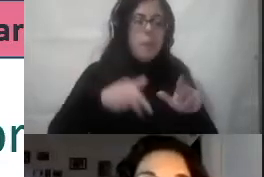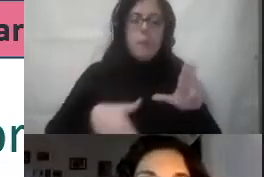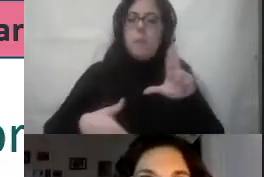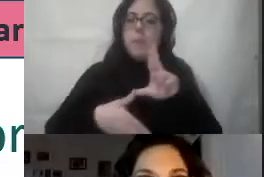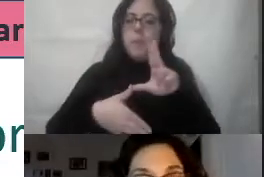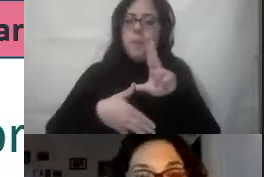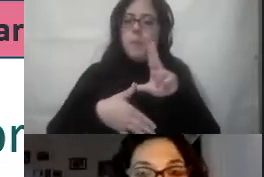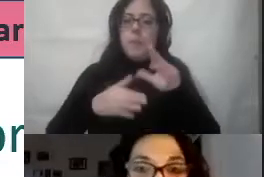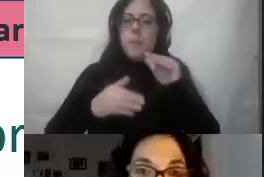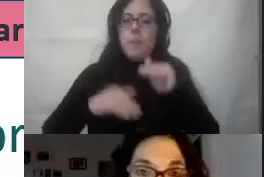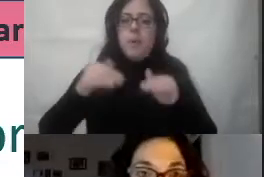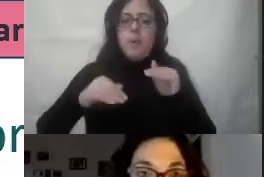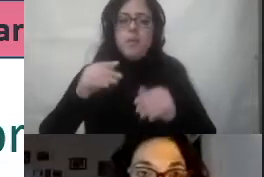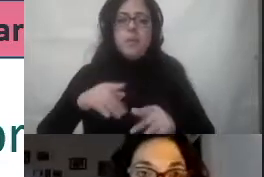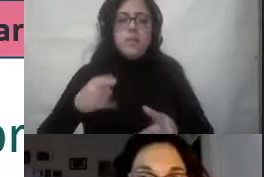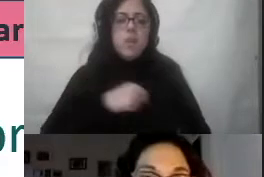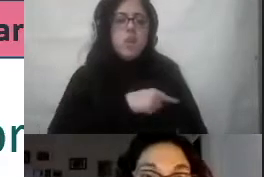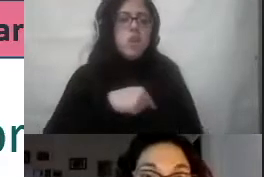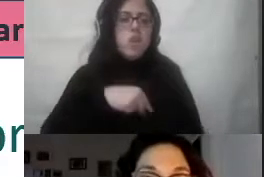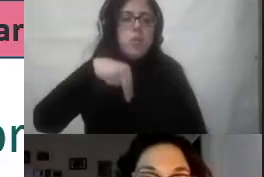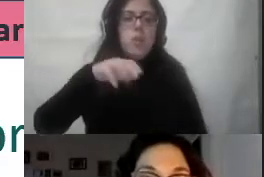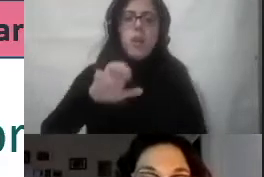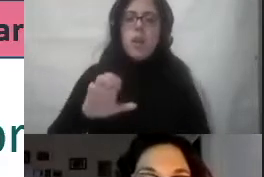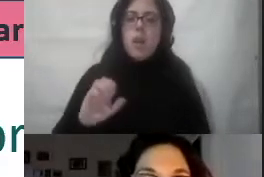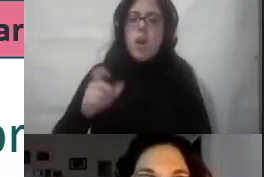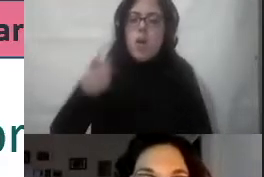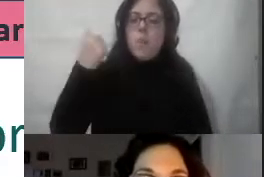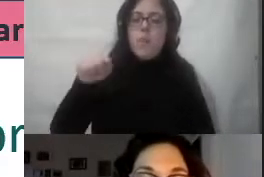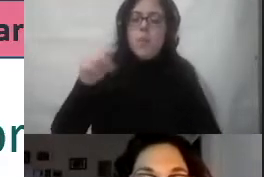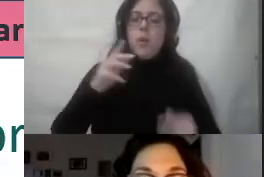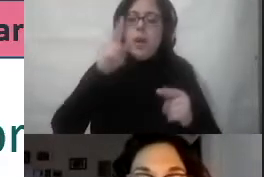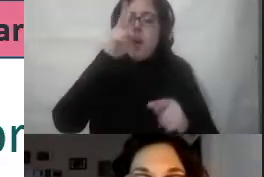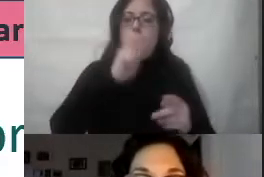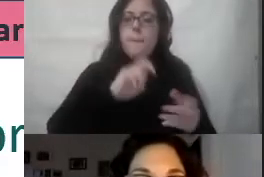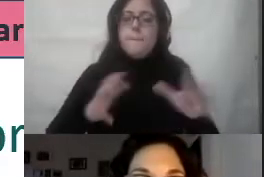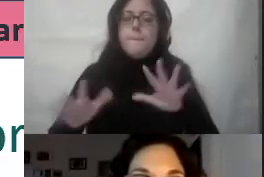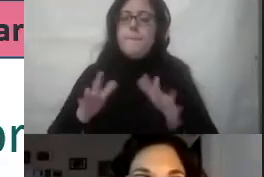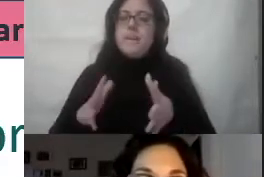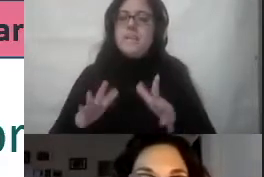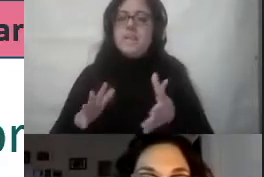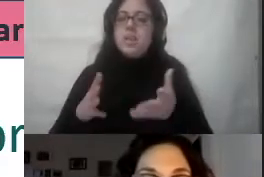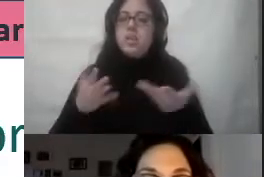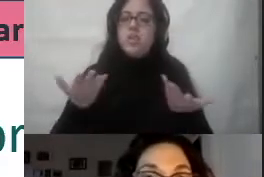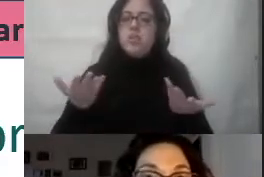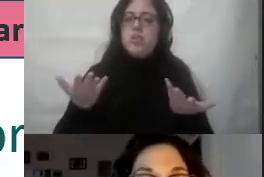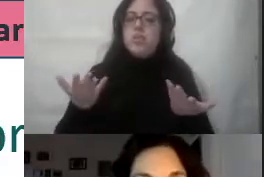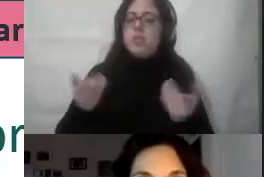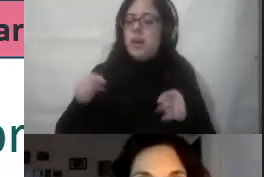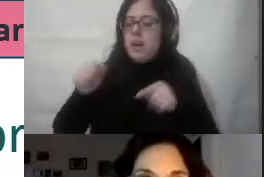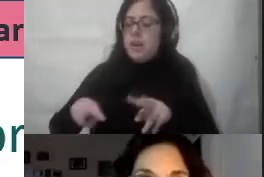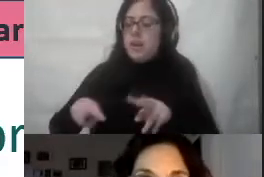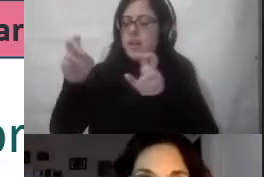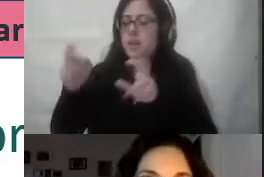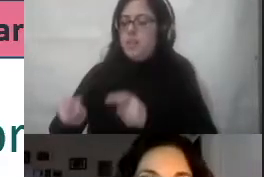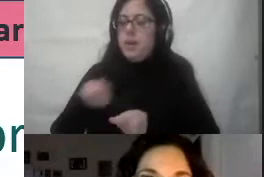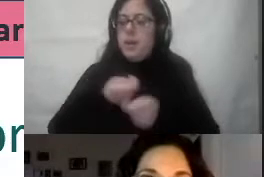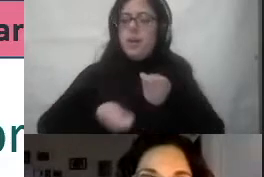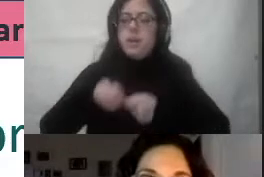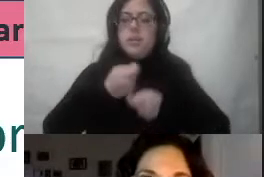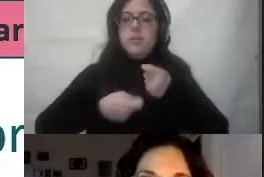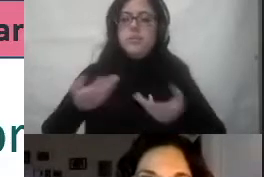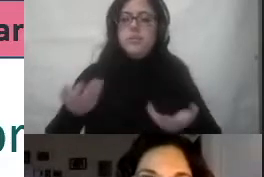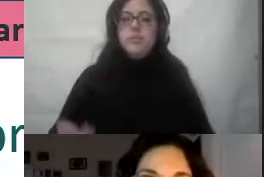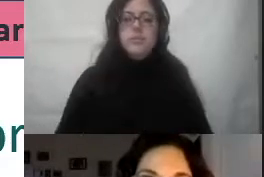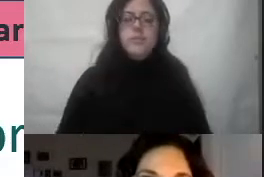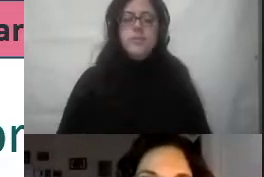llama neo, ¿verdad?, pero que es muy parecido en esencia, en el fundamento económico que tiene a la base.